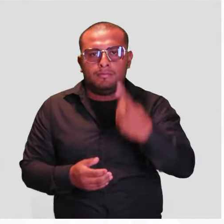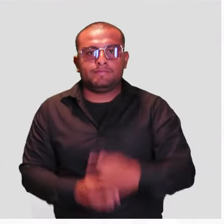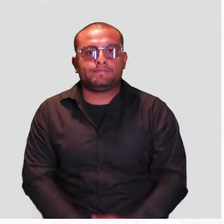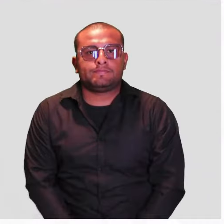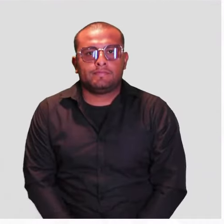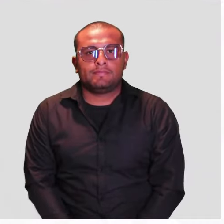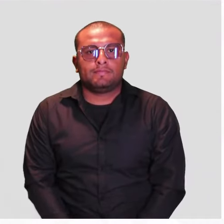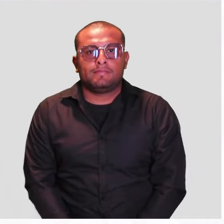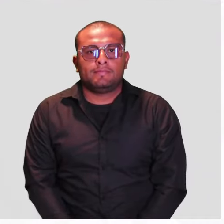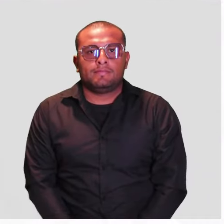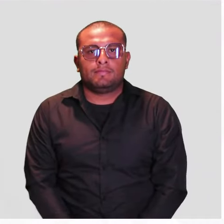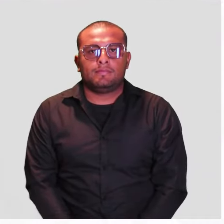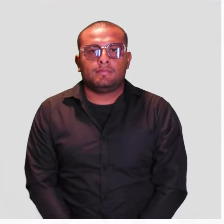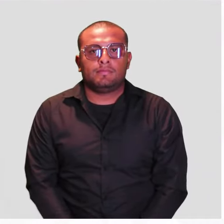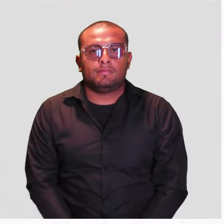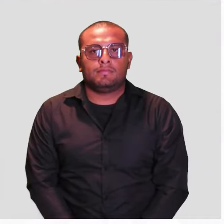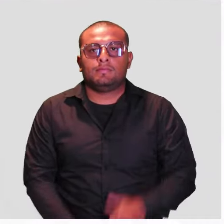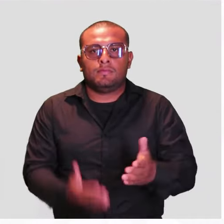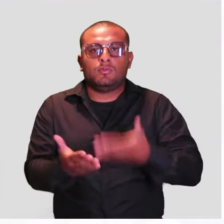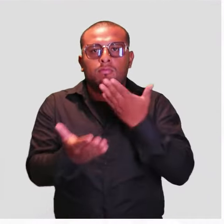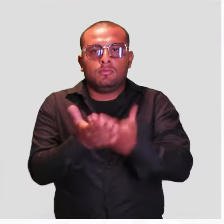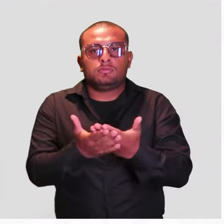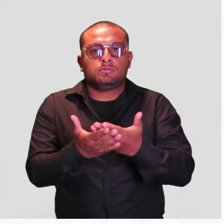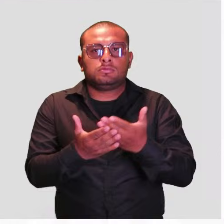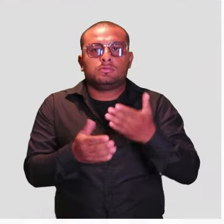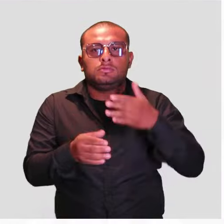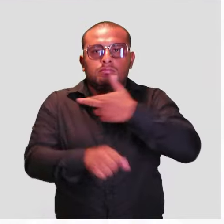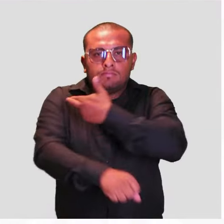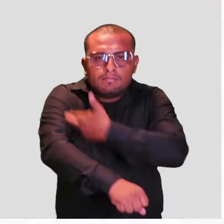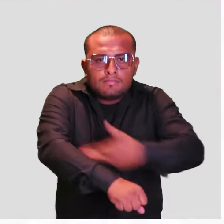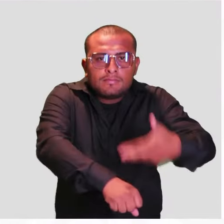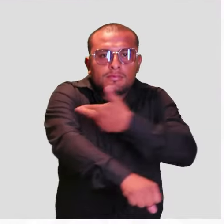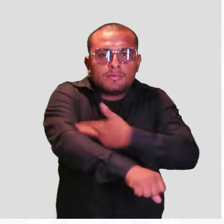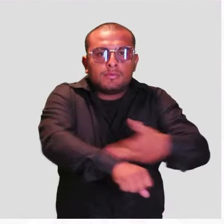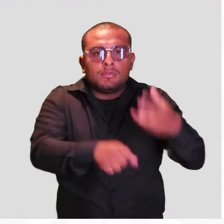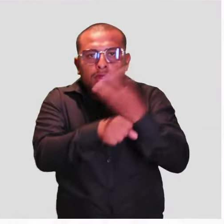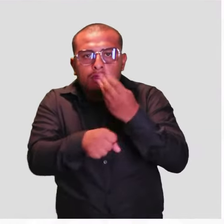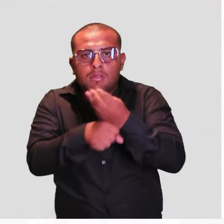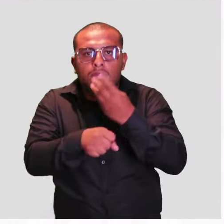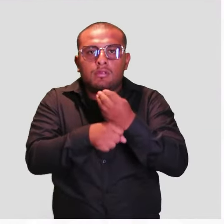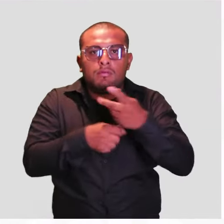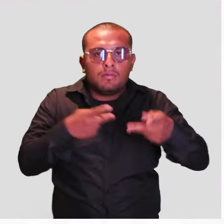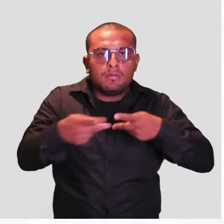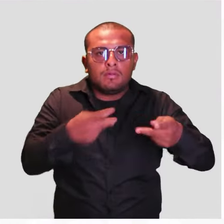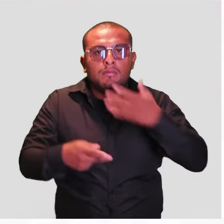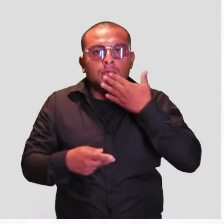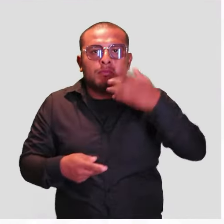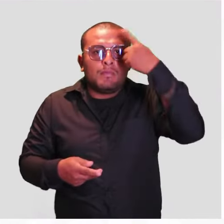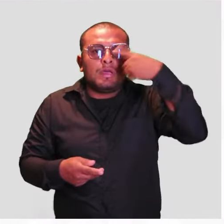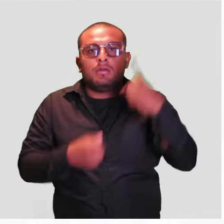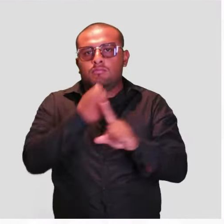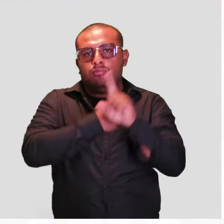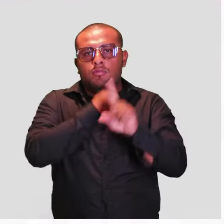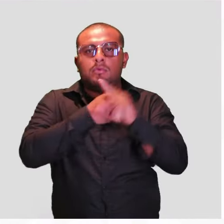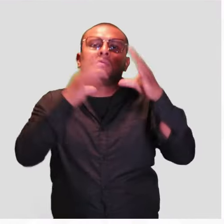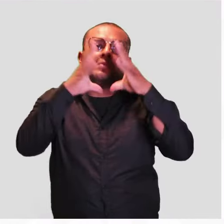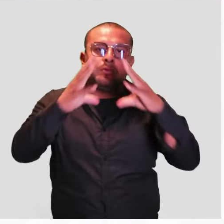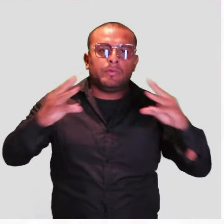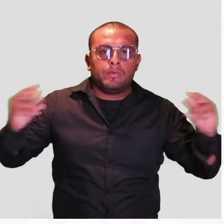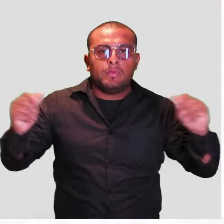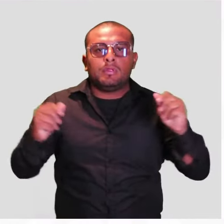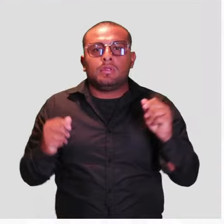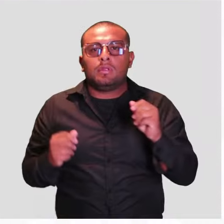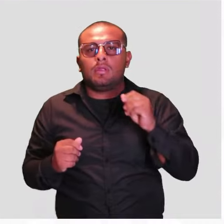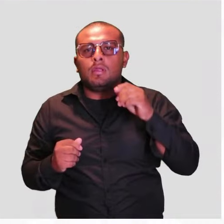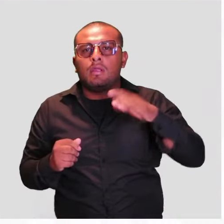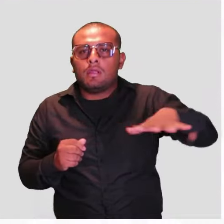o estrategias tiene para atender las necesidades o solucionar los problemas del municipio de San Juan del Río? Con base